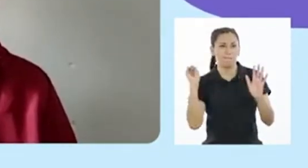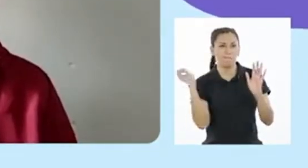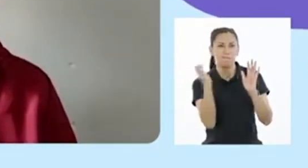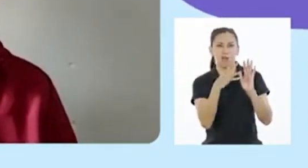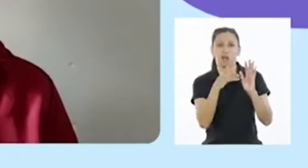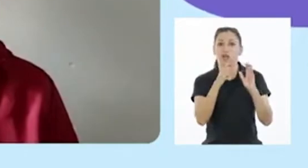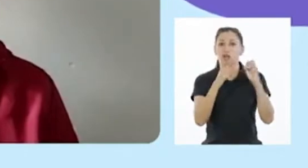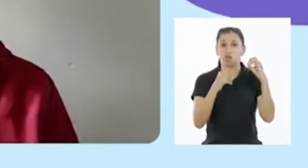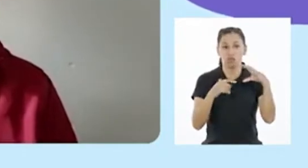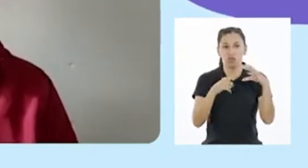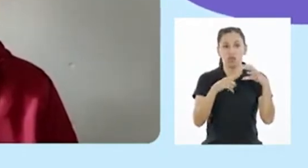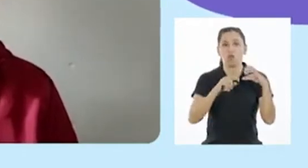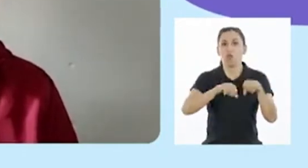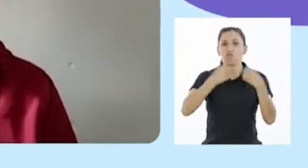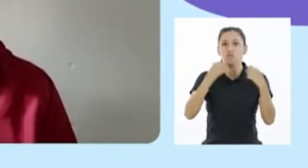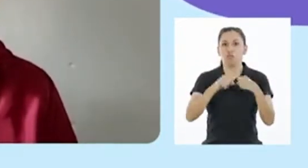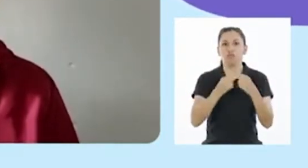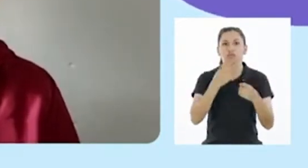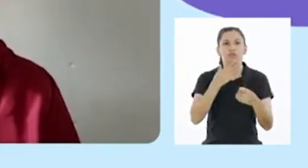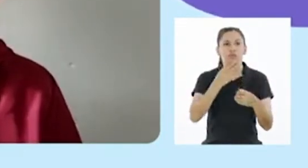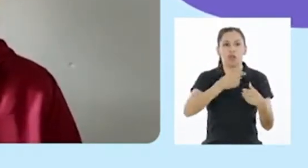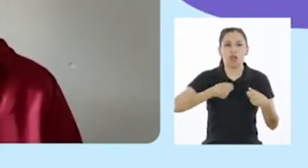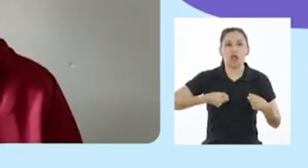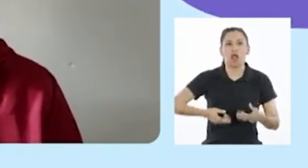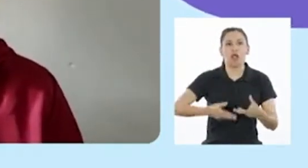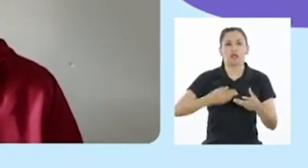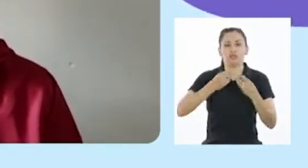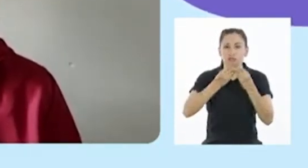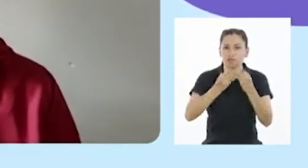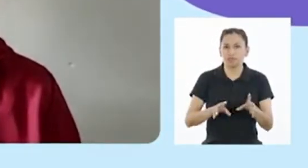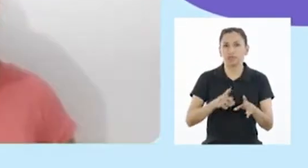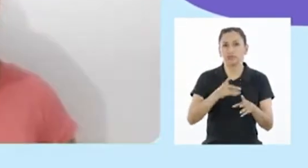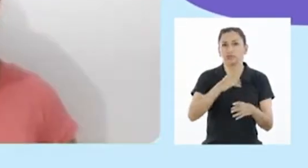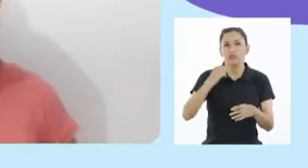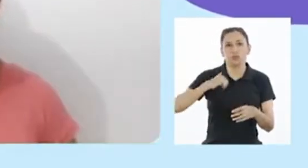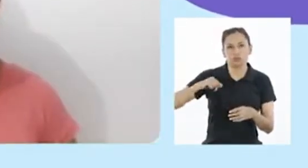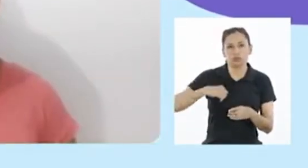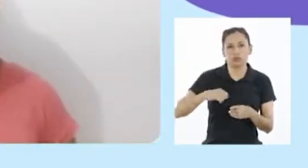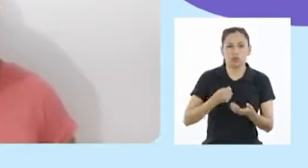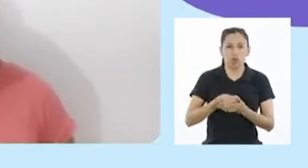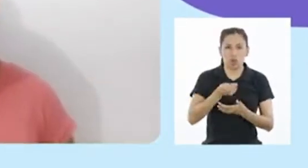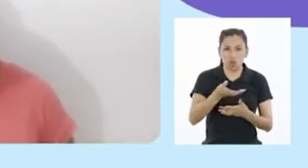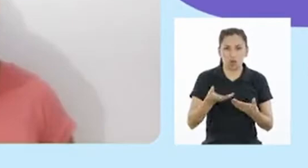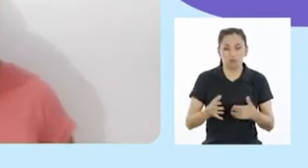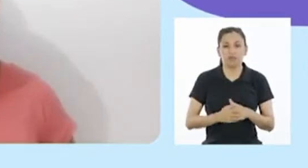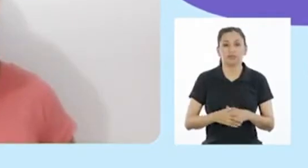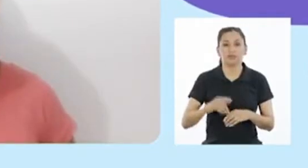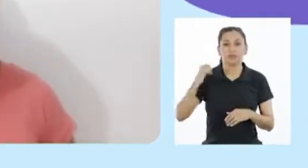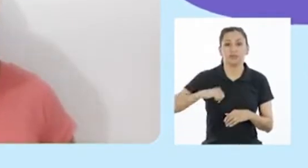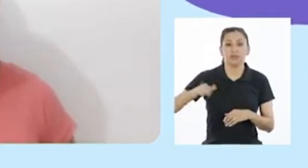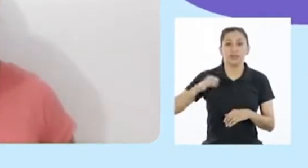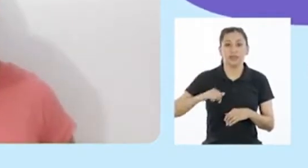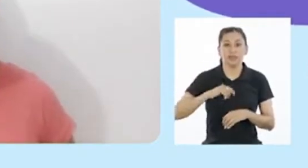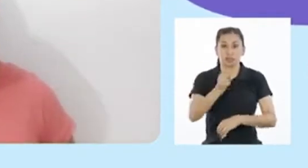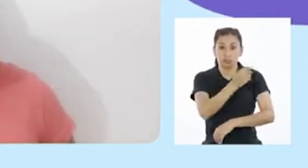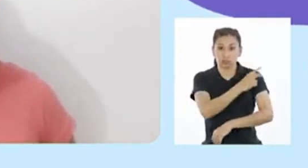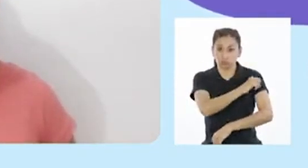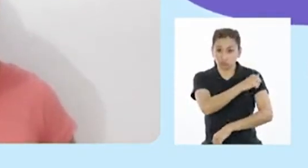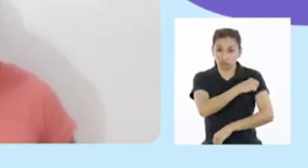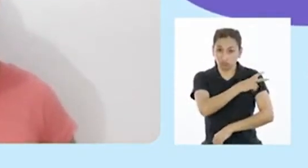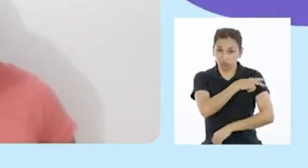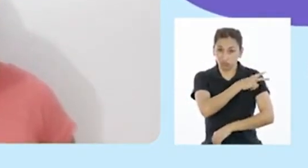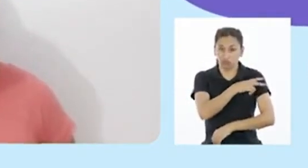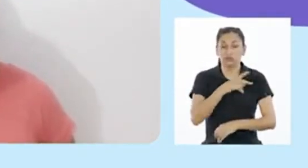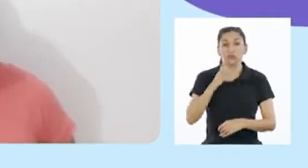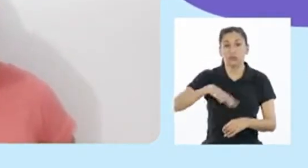cual ocasiona gastos al municipio en perjuicio de la población. El alcalde de mi ciudad ha llamado a la Policía Nacional